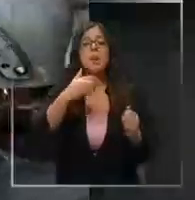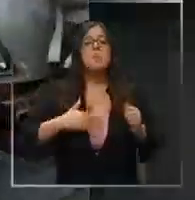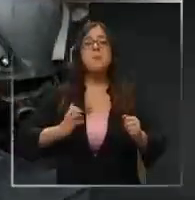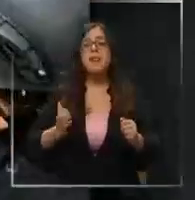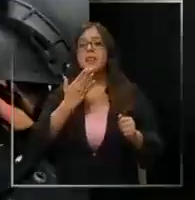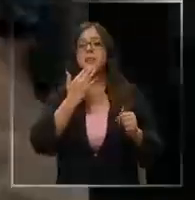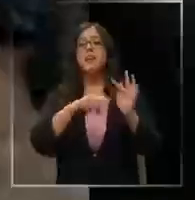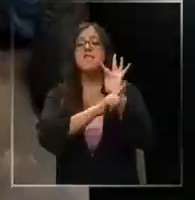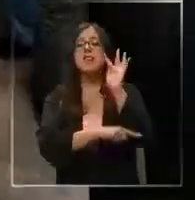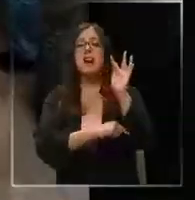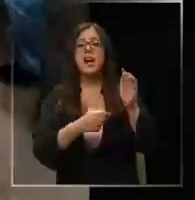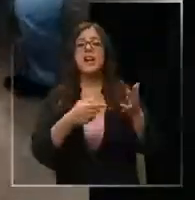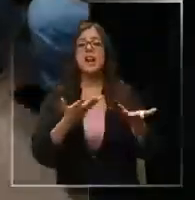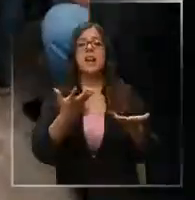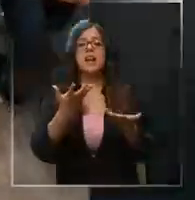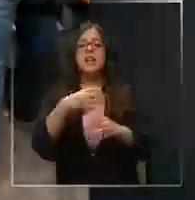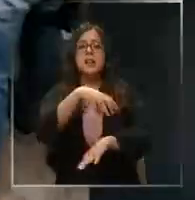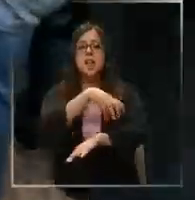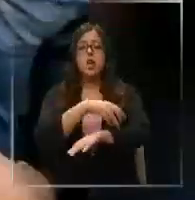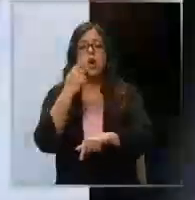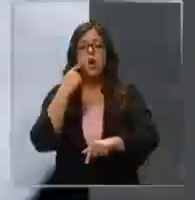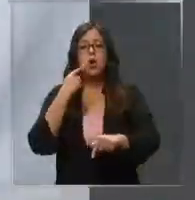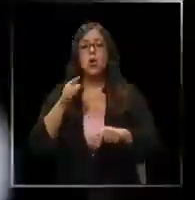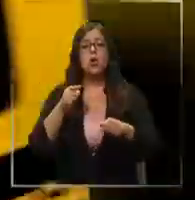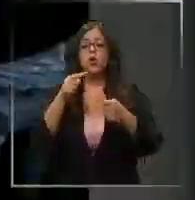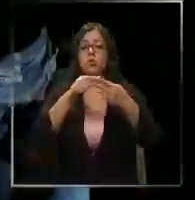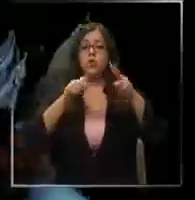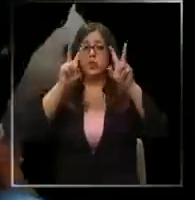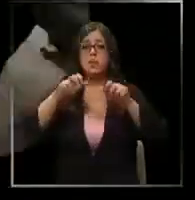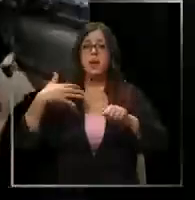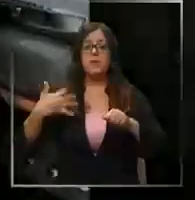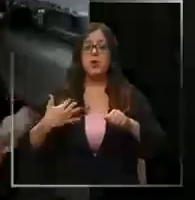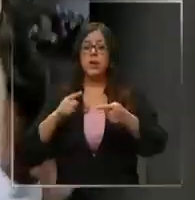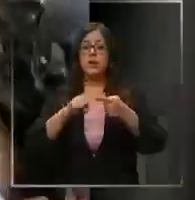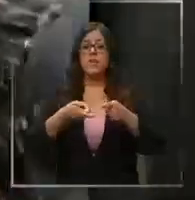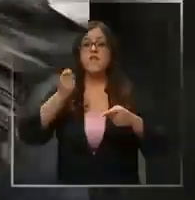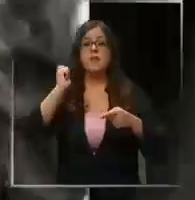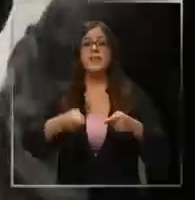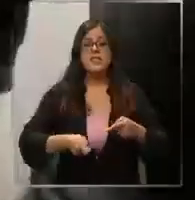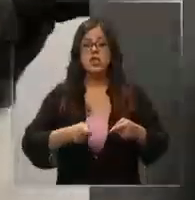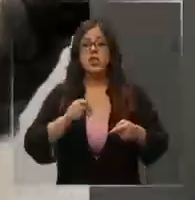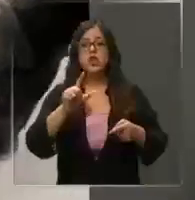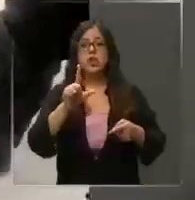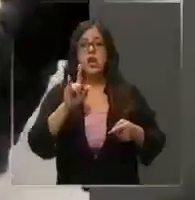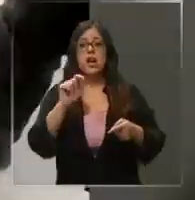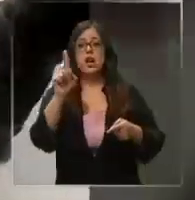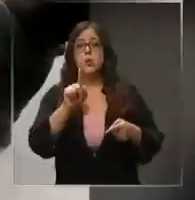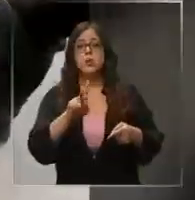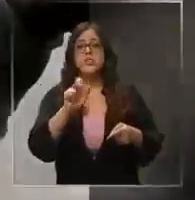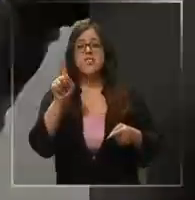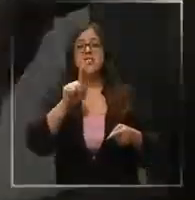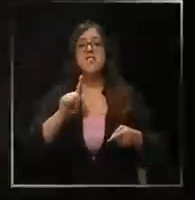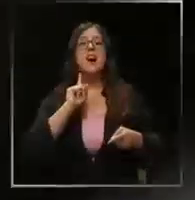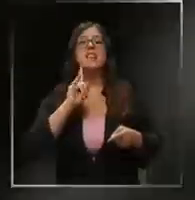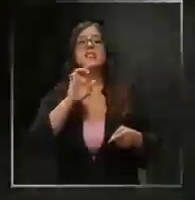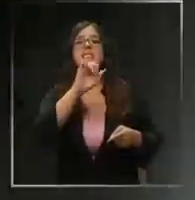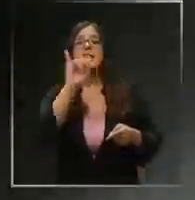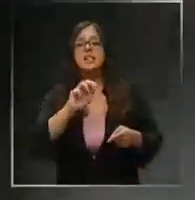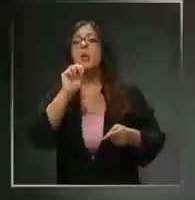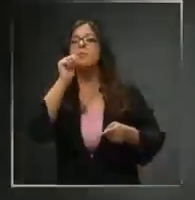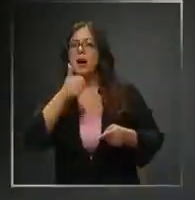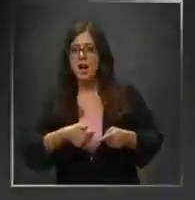confirmado 2 temas importantes. Primero, que la formalización de Luis Vázquez Villena se va a realizar en el día de mañana y ahí se